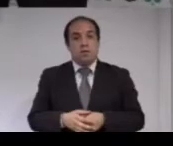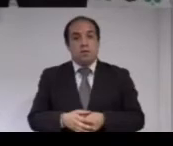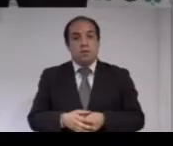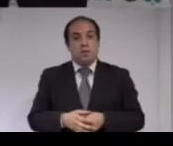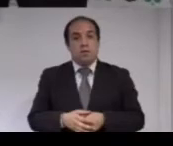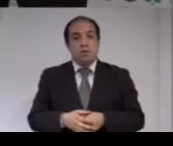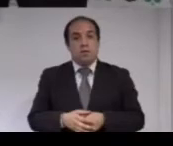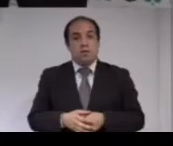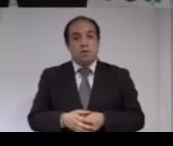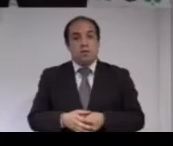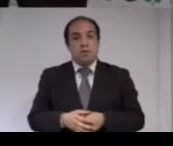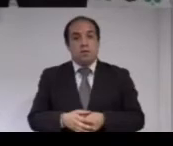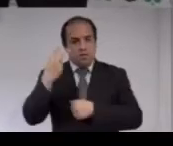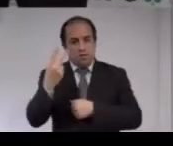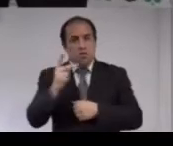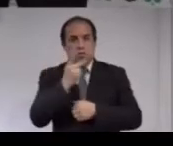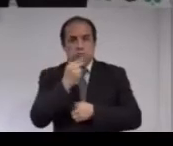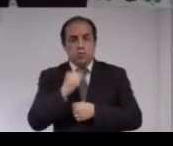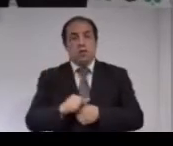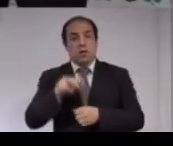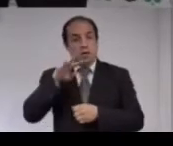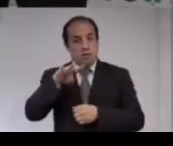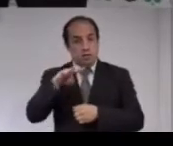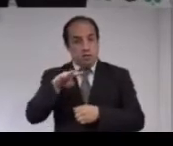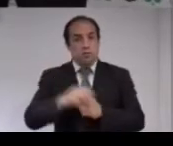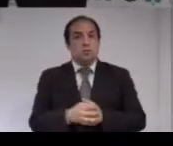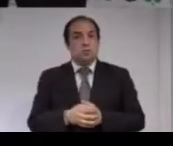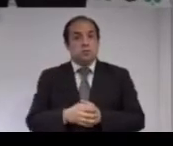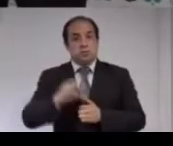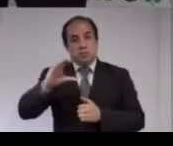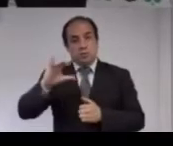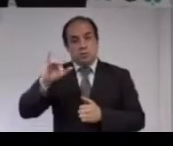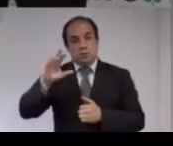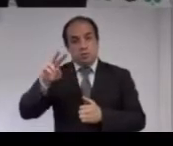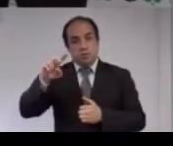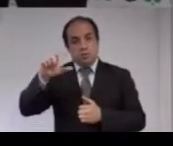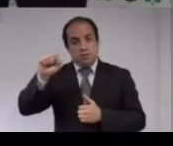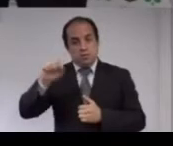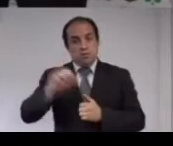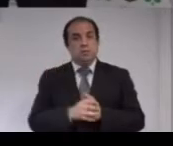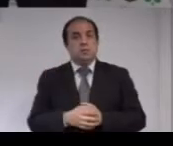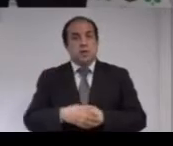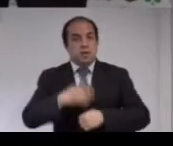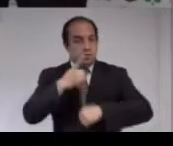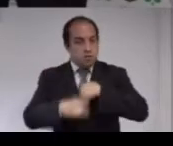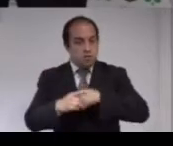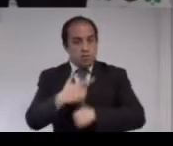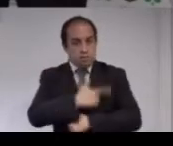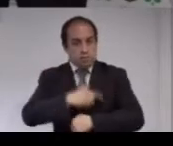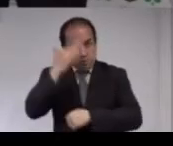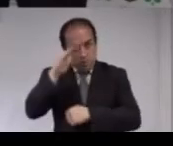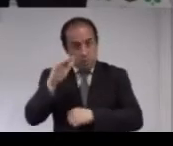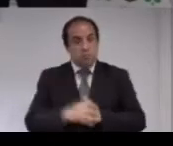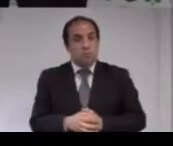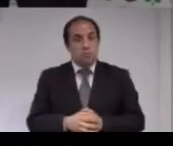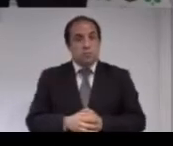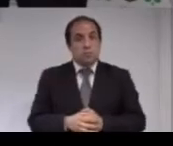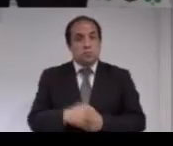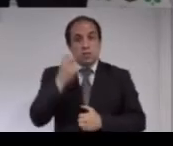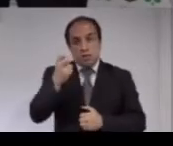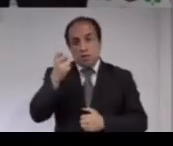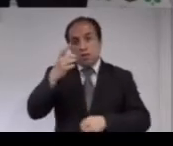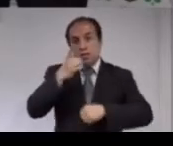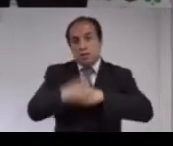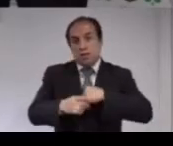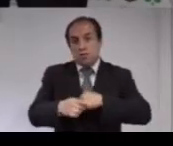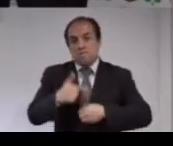mal entendí, 62 policías y 19 civiles lesionadas, me gustaría saber si estas lesiones